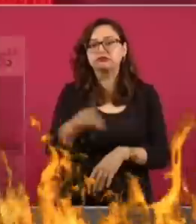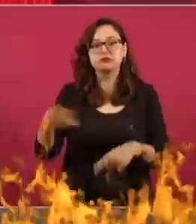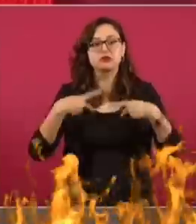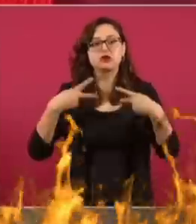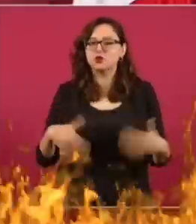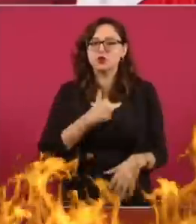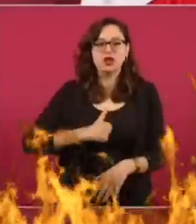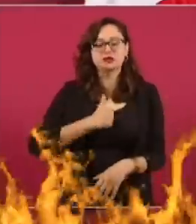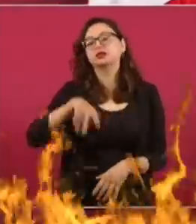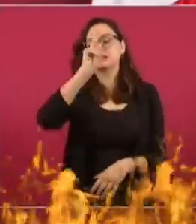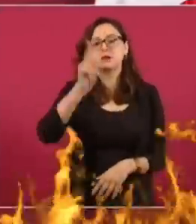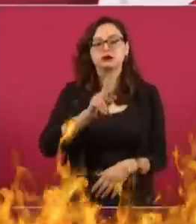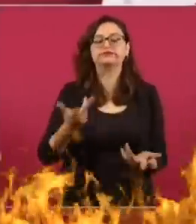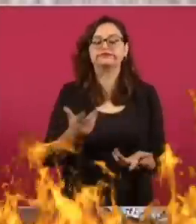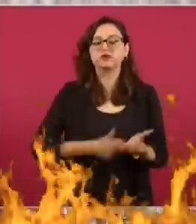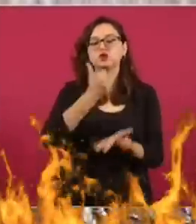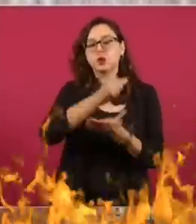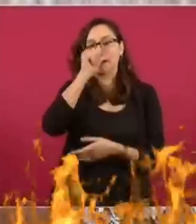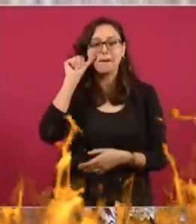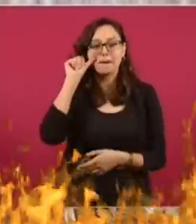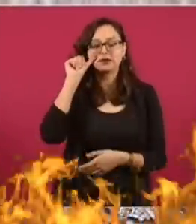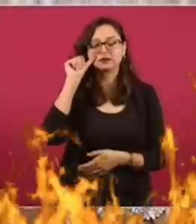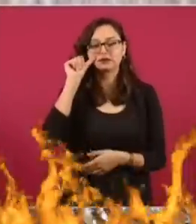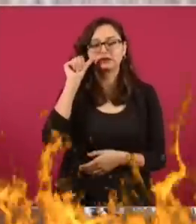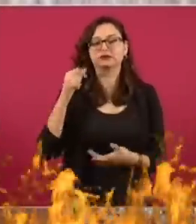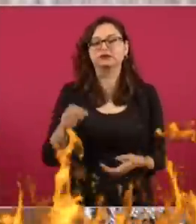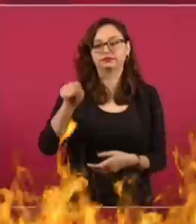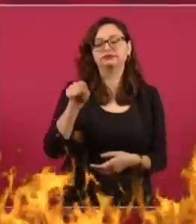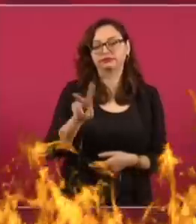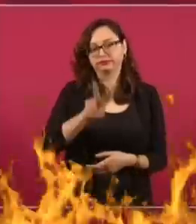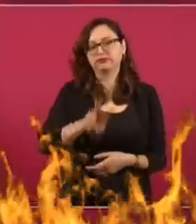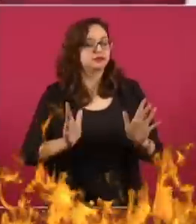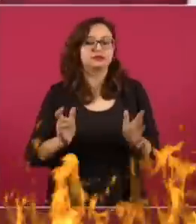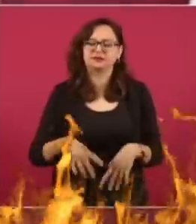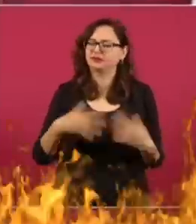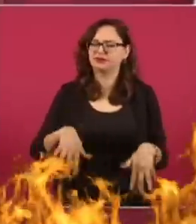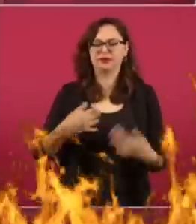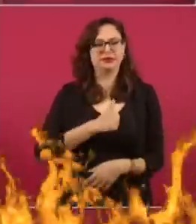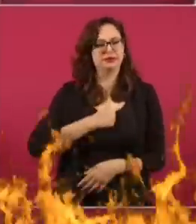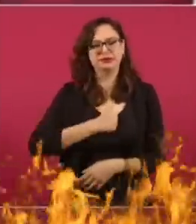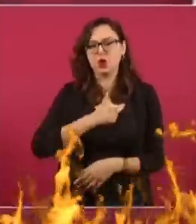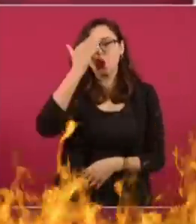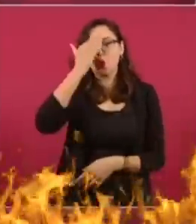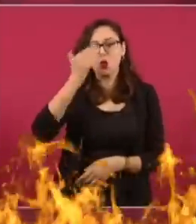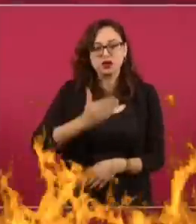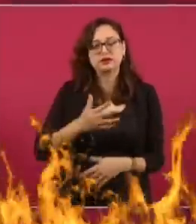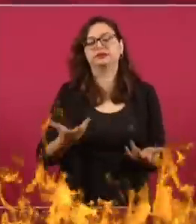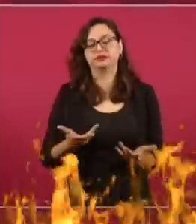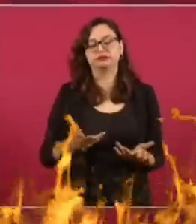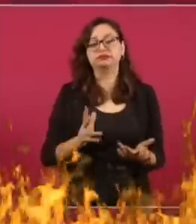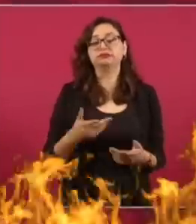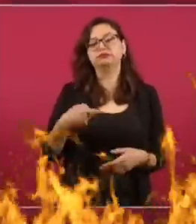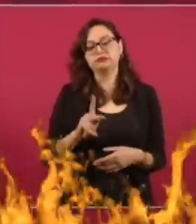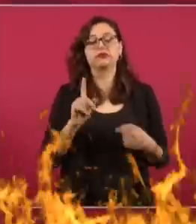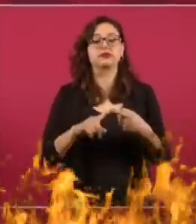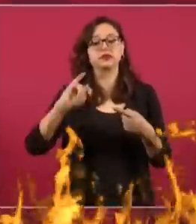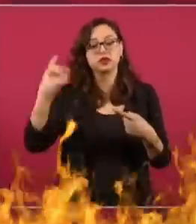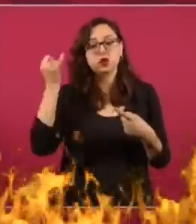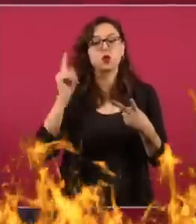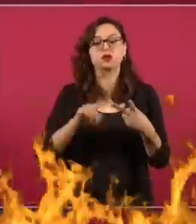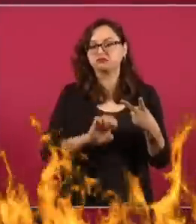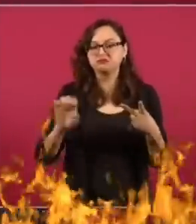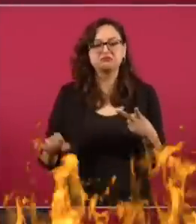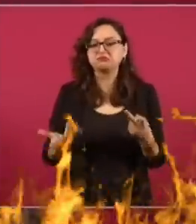inocente, fue en Juárez, porque ahí sí dispararon a la gente. Pero el caso de Tijuana y Ensenada,